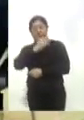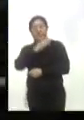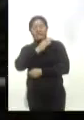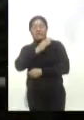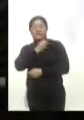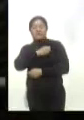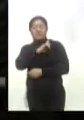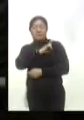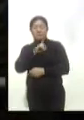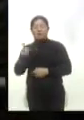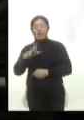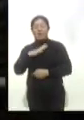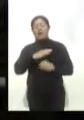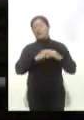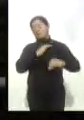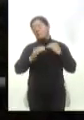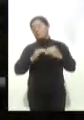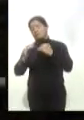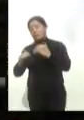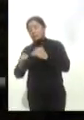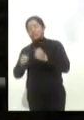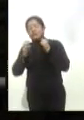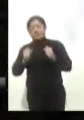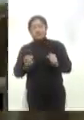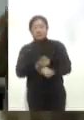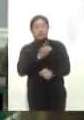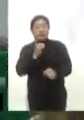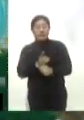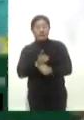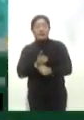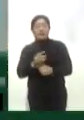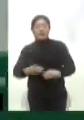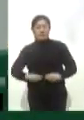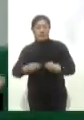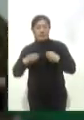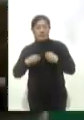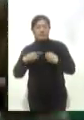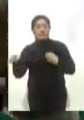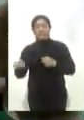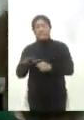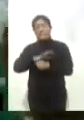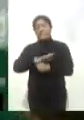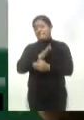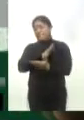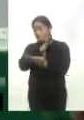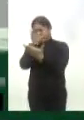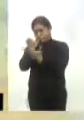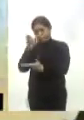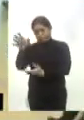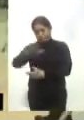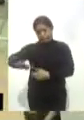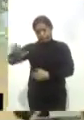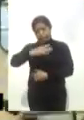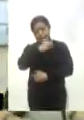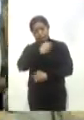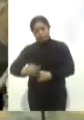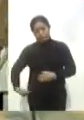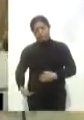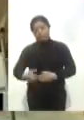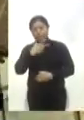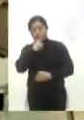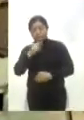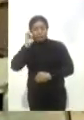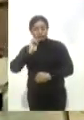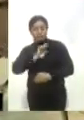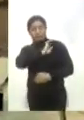capacitación Procesos de Bioseguridad ante COVID-19 dirigido a presidentas y presidentes municipales pertenecientes a